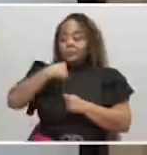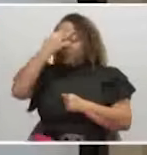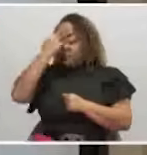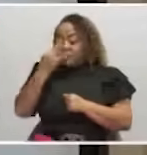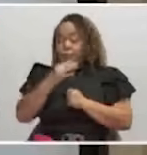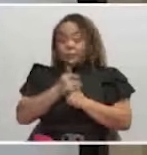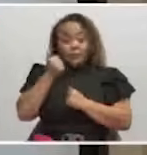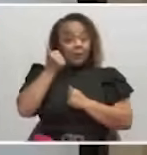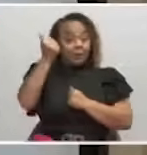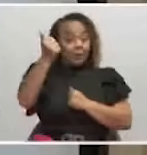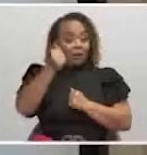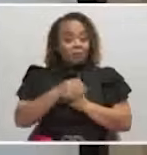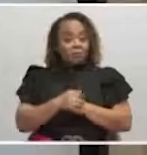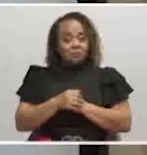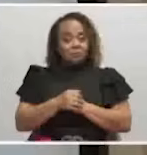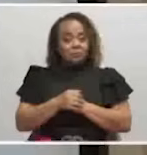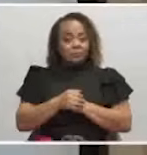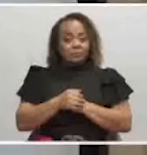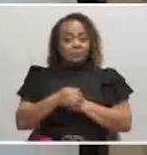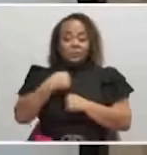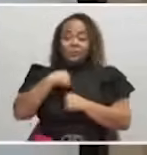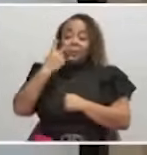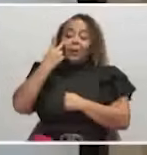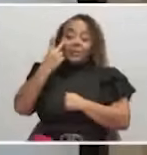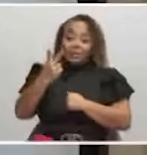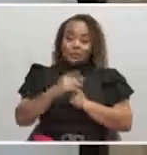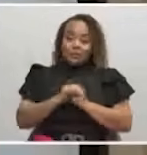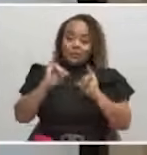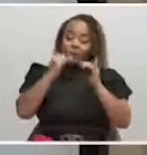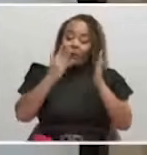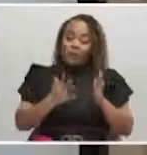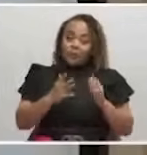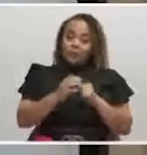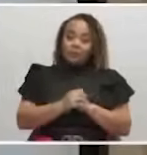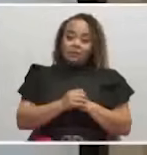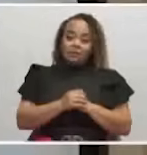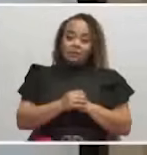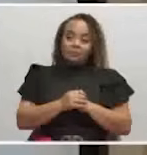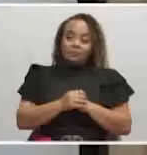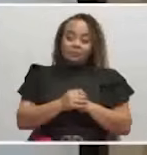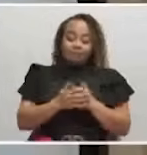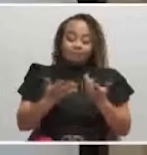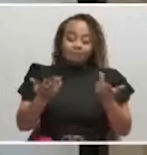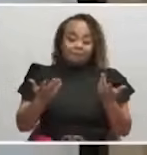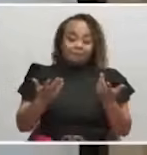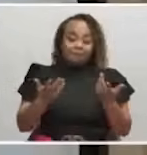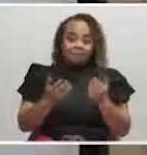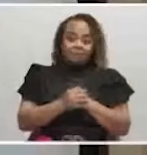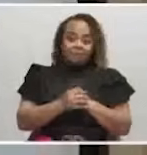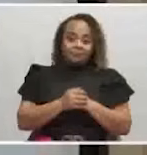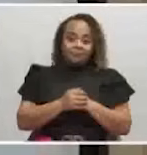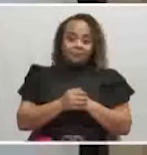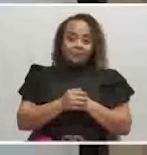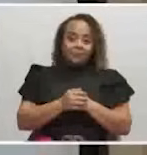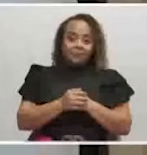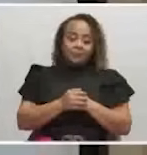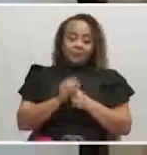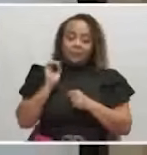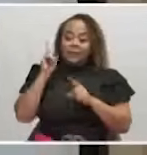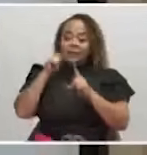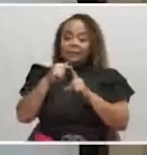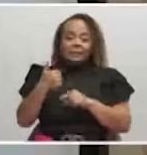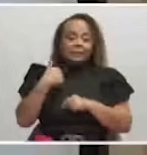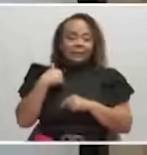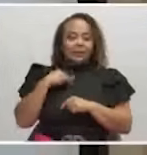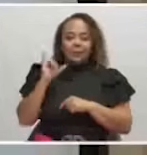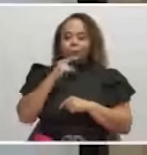liga he visto a jugadores que hasta están con,